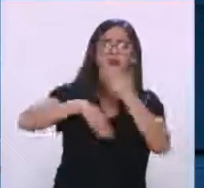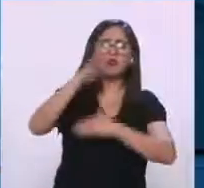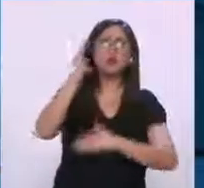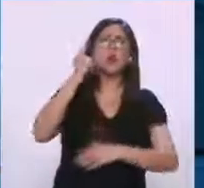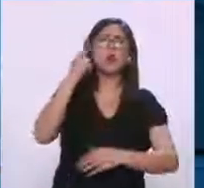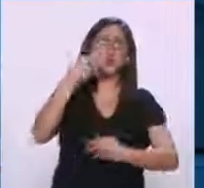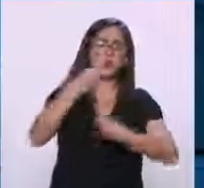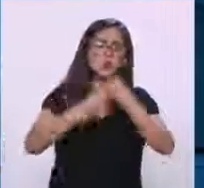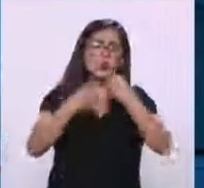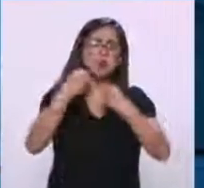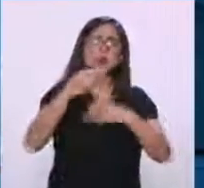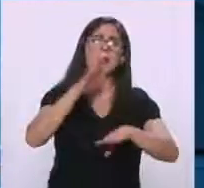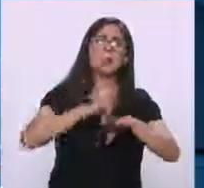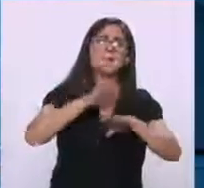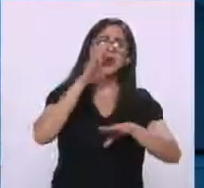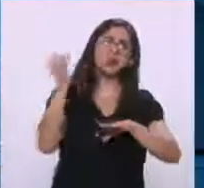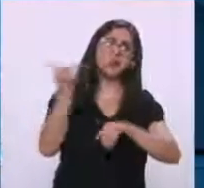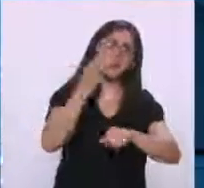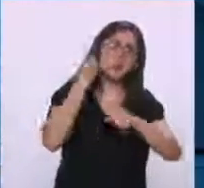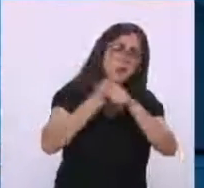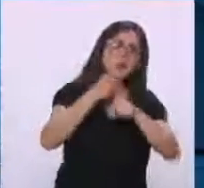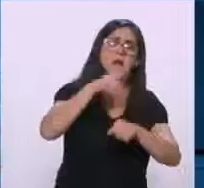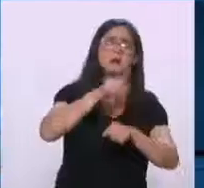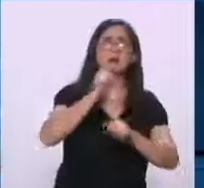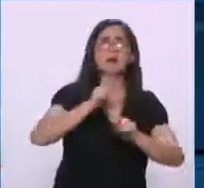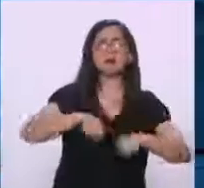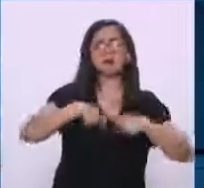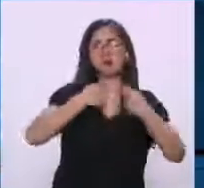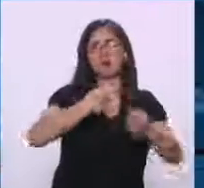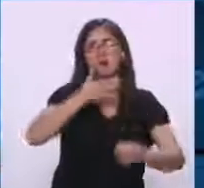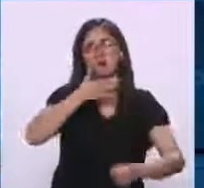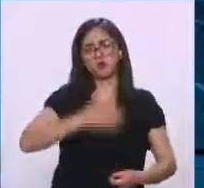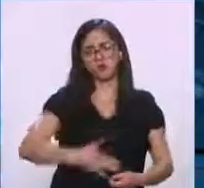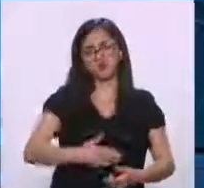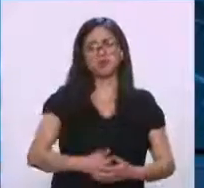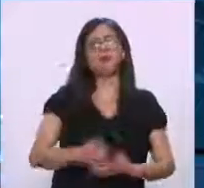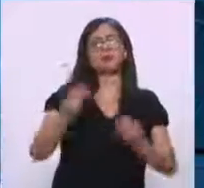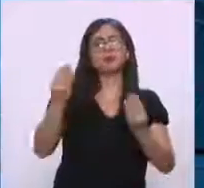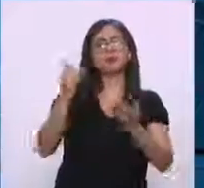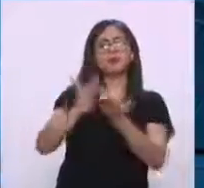dignidad y con más oportunidades. Muchas gracias, Víctor Aramburu, por habernos tomado la llamada. Gracias.